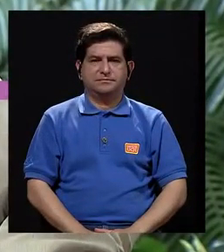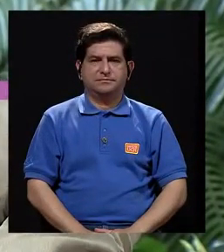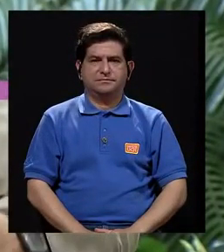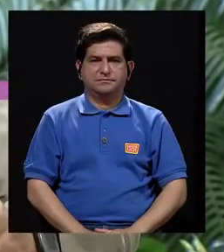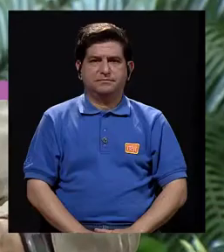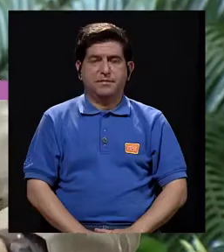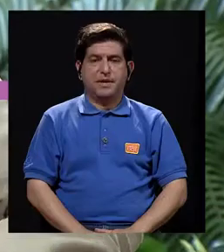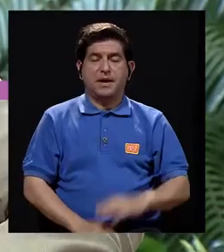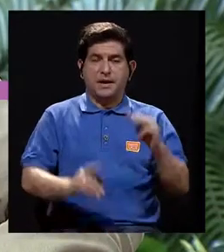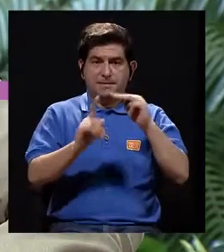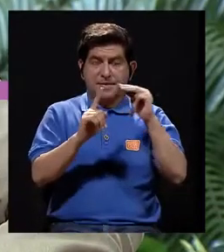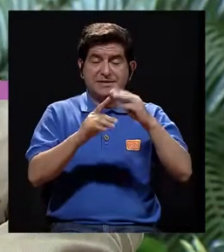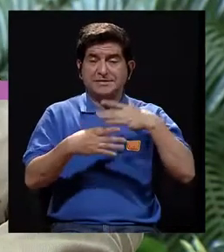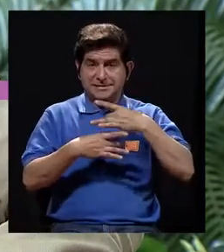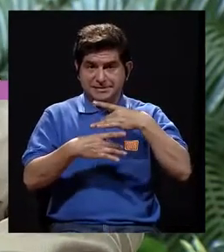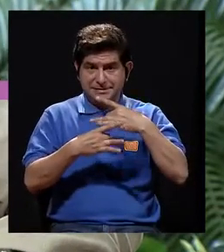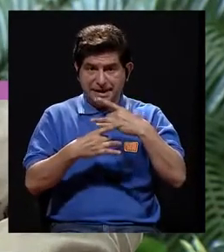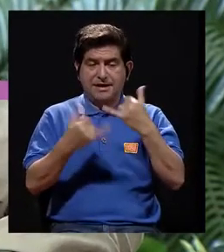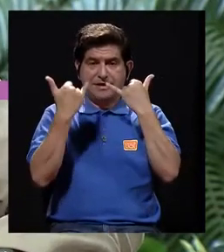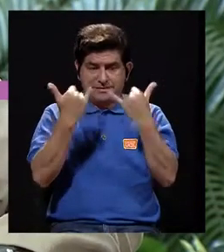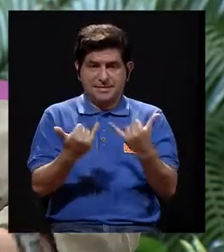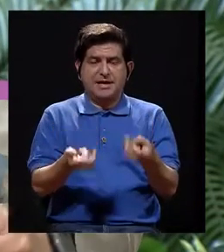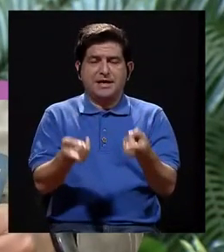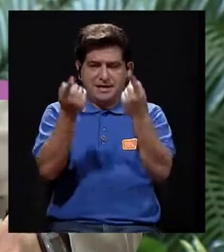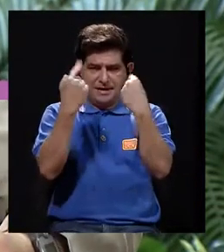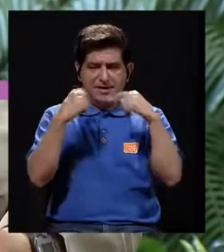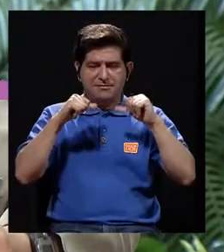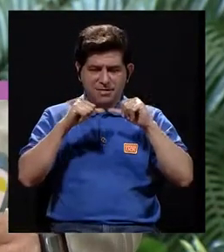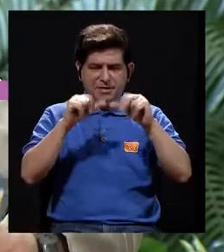con unos mensajes de interés